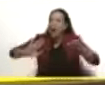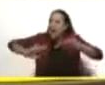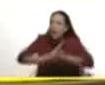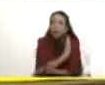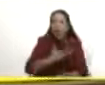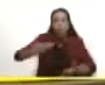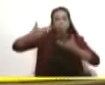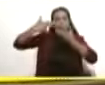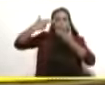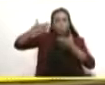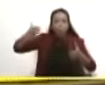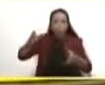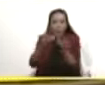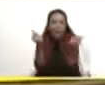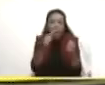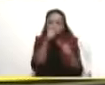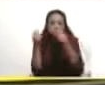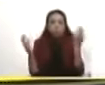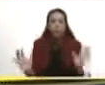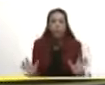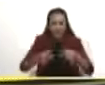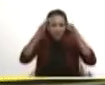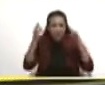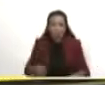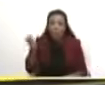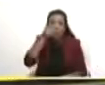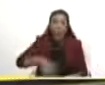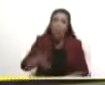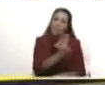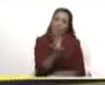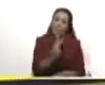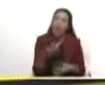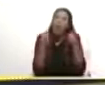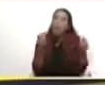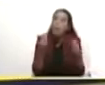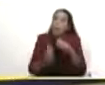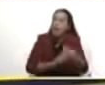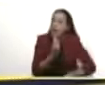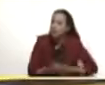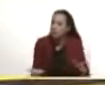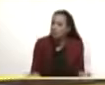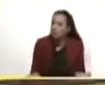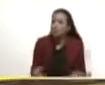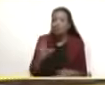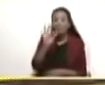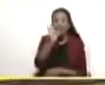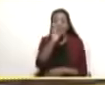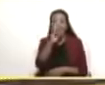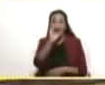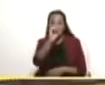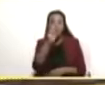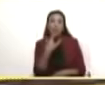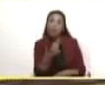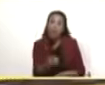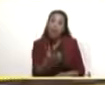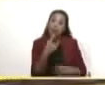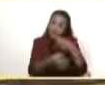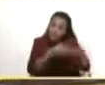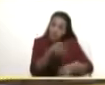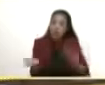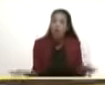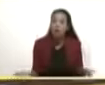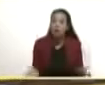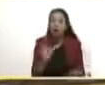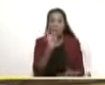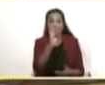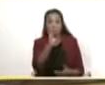las bandas criminales y para la seguridad del país. Francisco Amelías, tienes que hablar más, porque